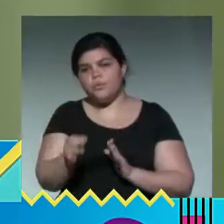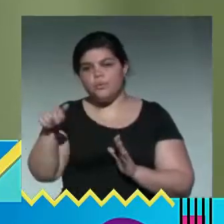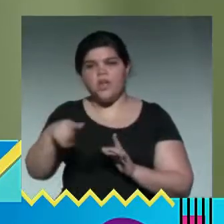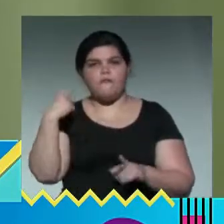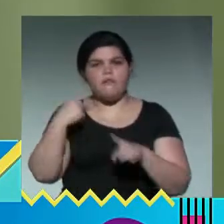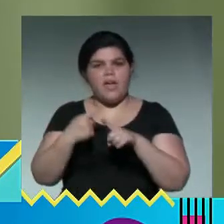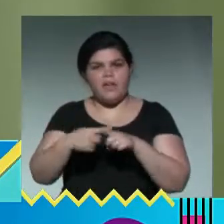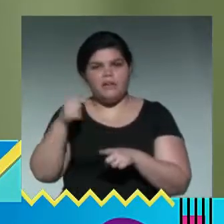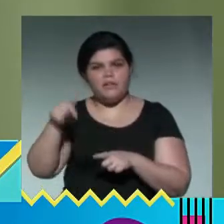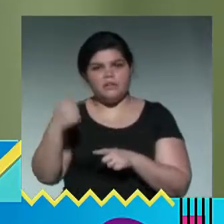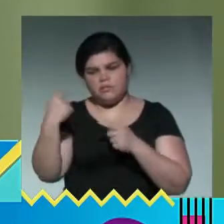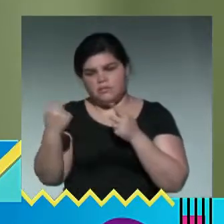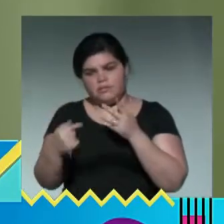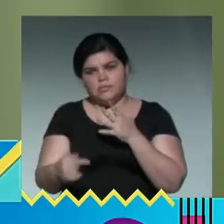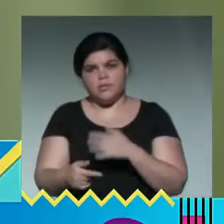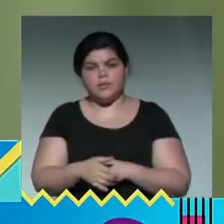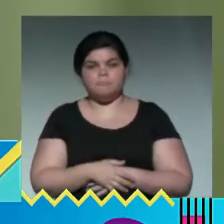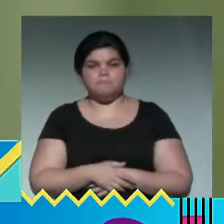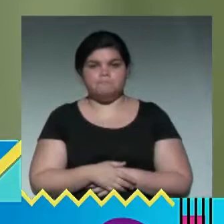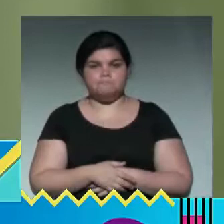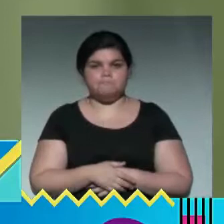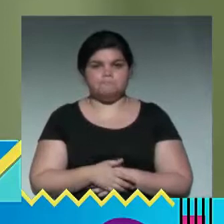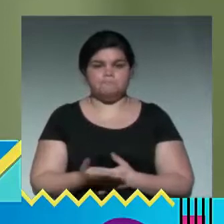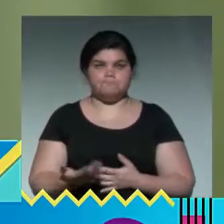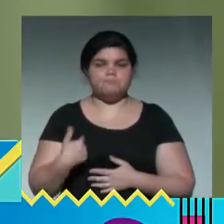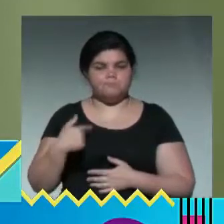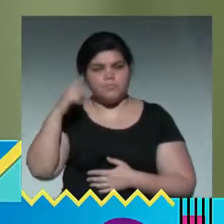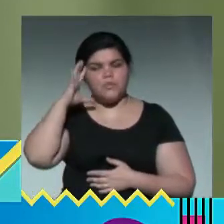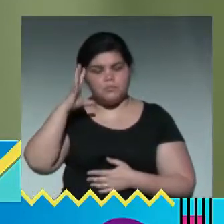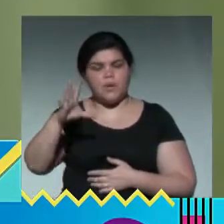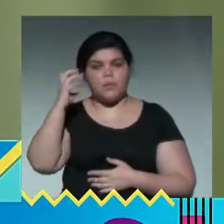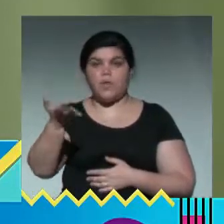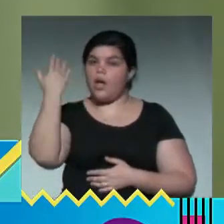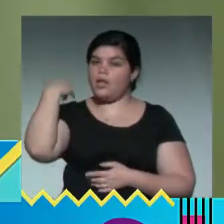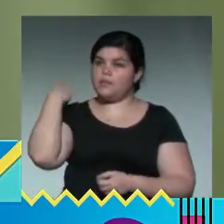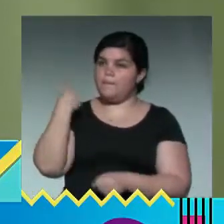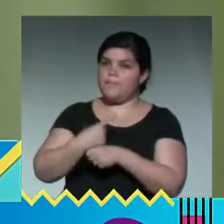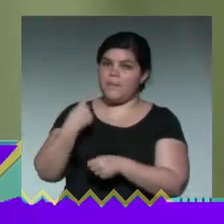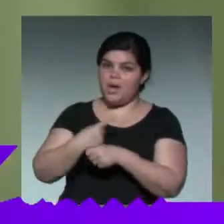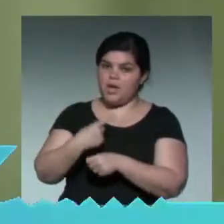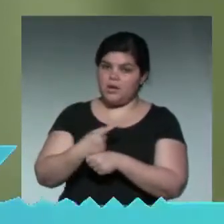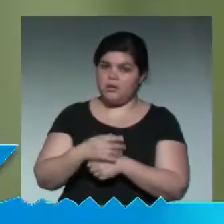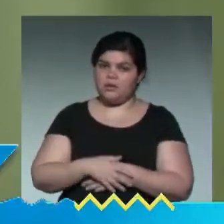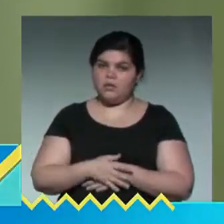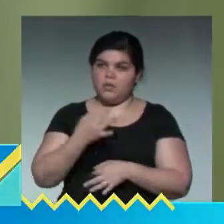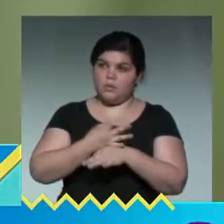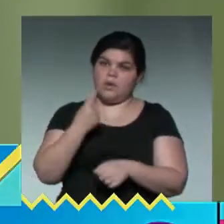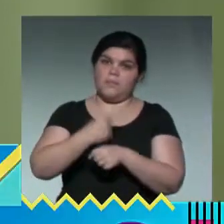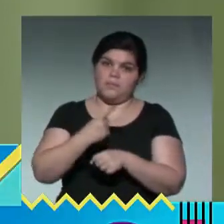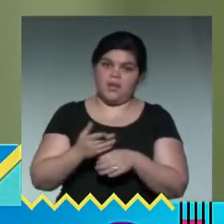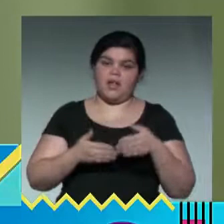demás, en realidad yo me acuerdo siempre en la primaria hacíamos las carabelas de